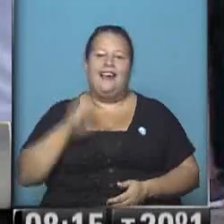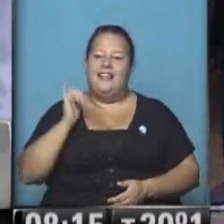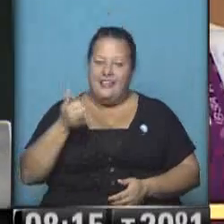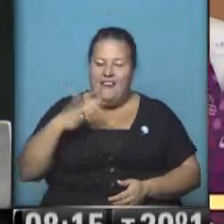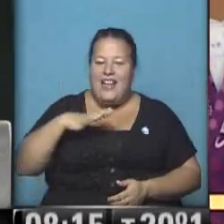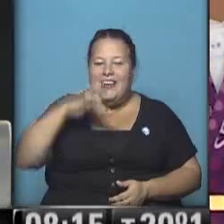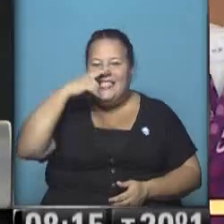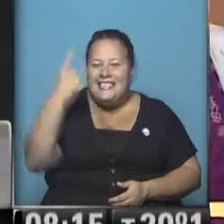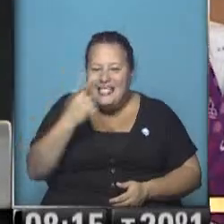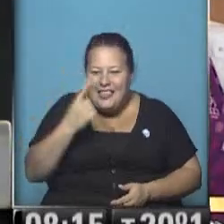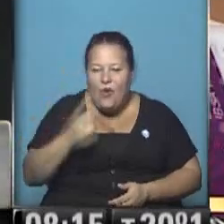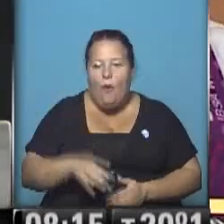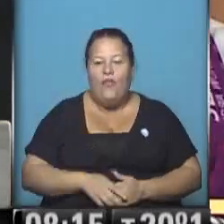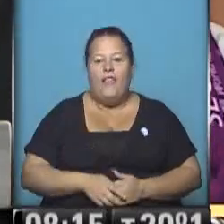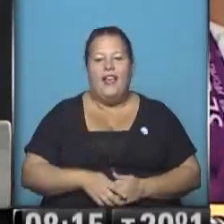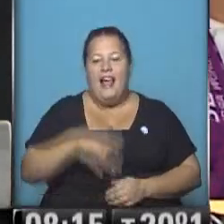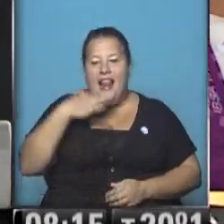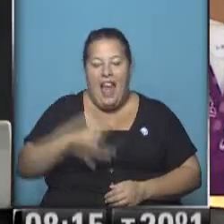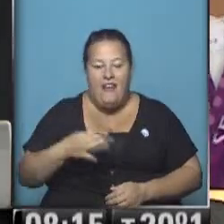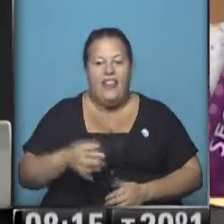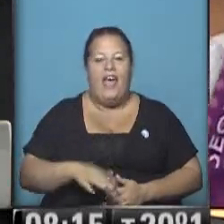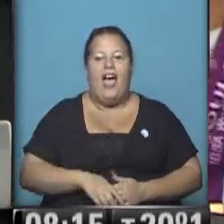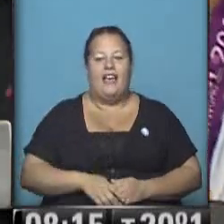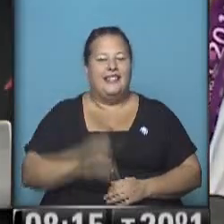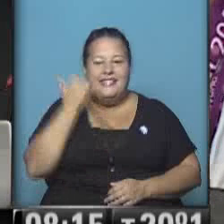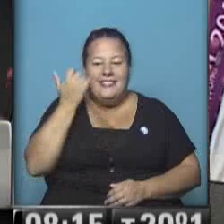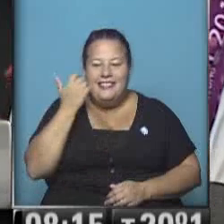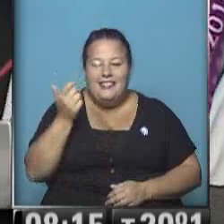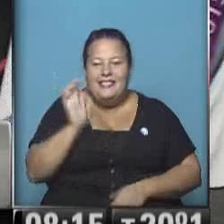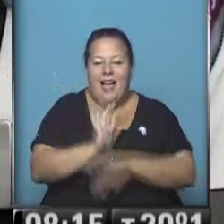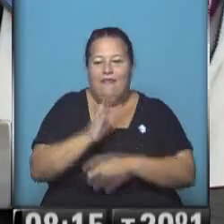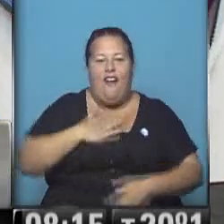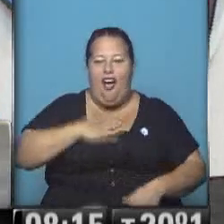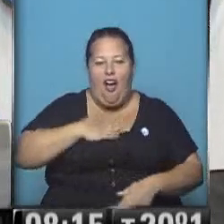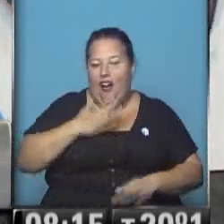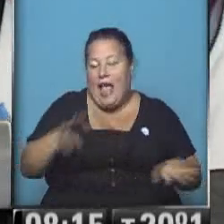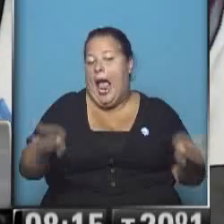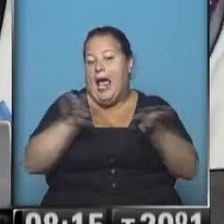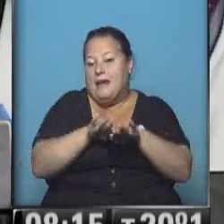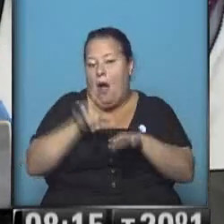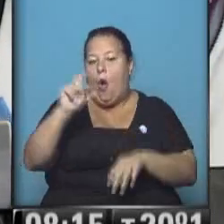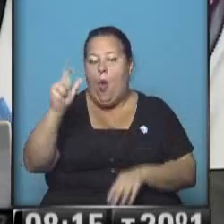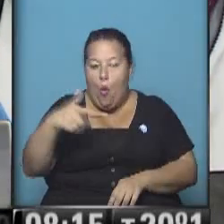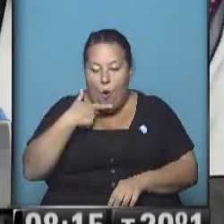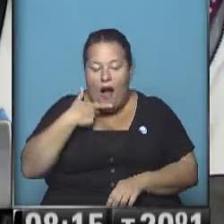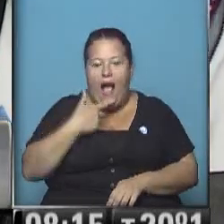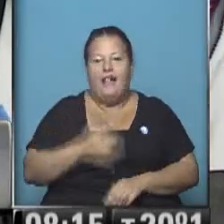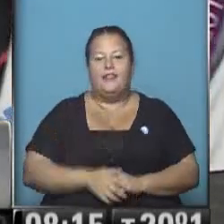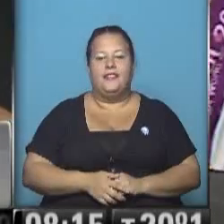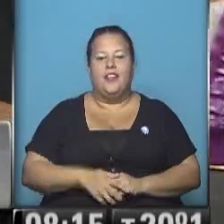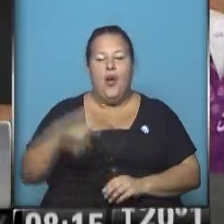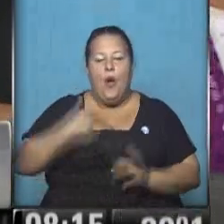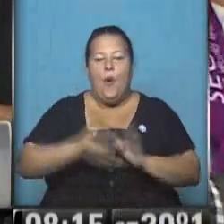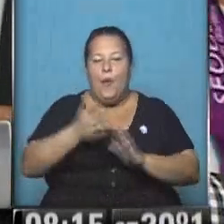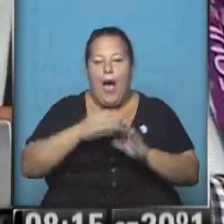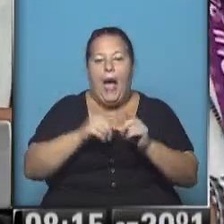7 segundos y la verdad que bueno fue ya estamos ya estbamos super contentos con el empate de Lucas nos estábamos por ir